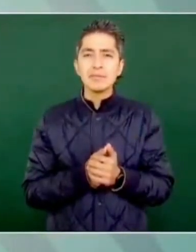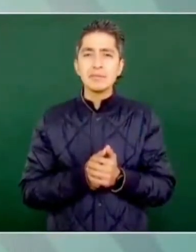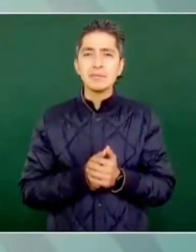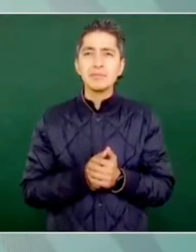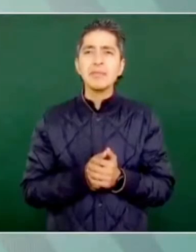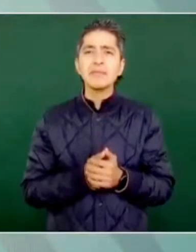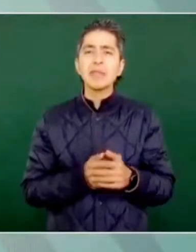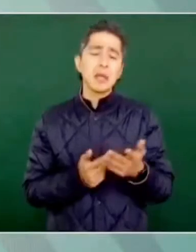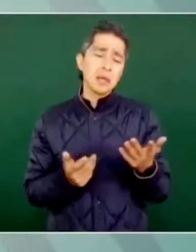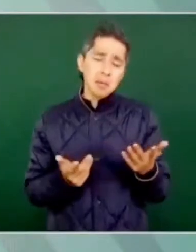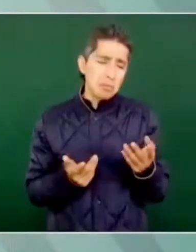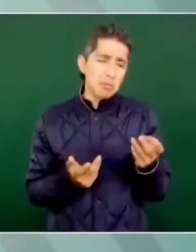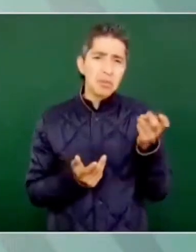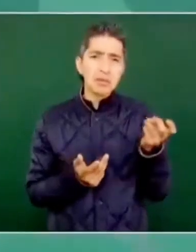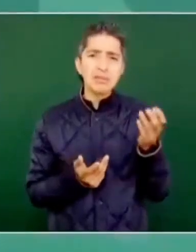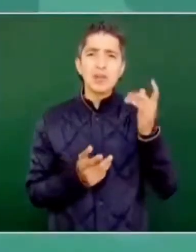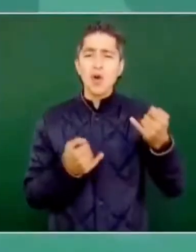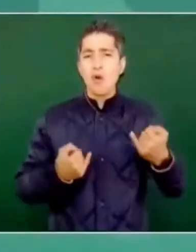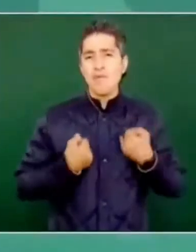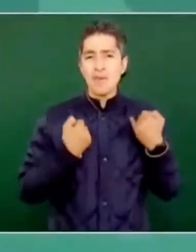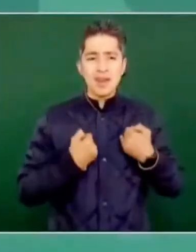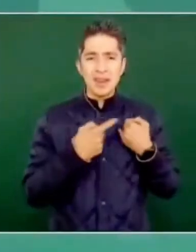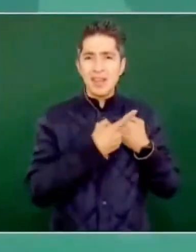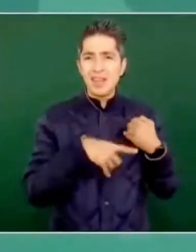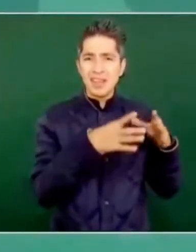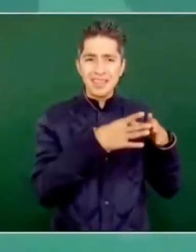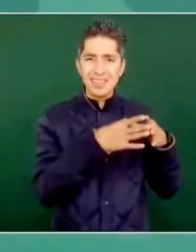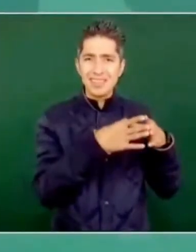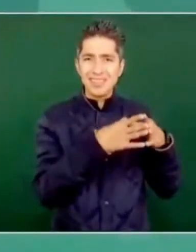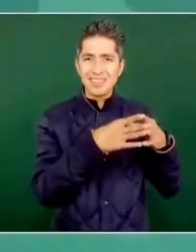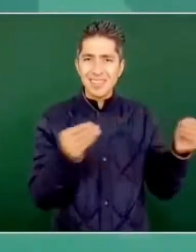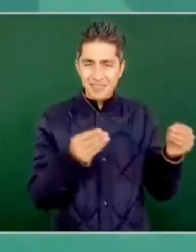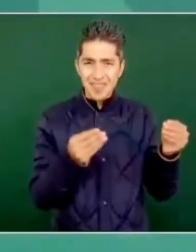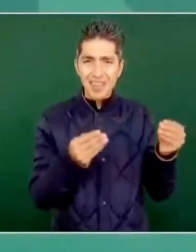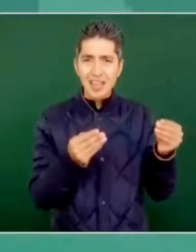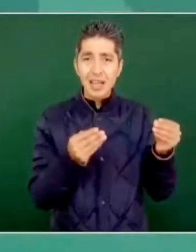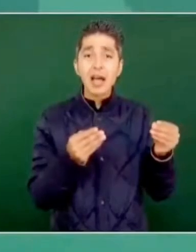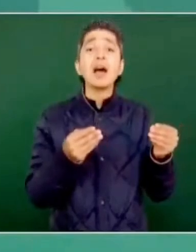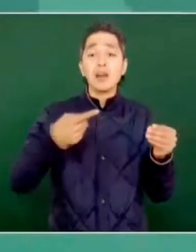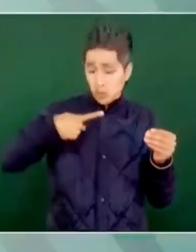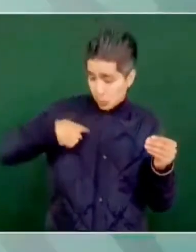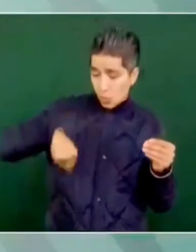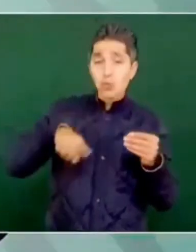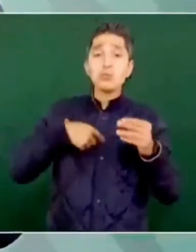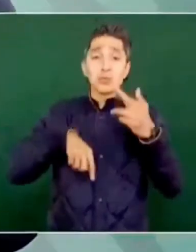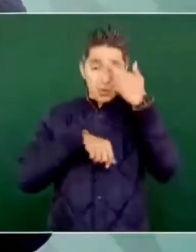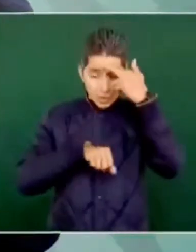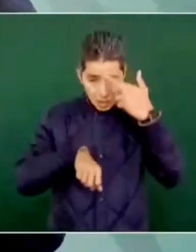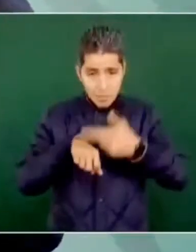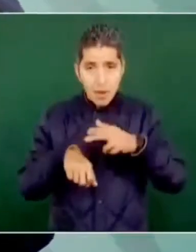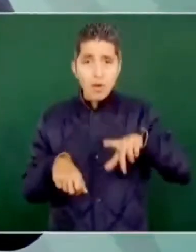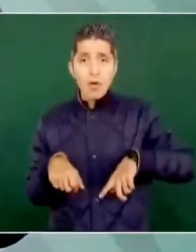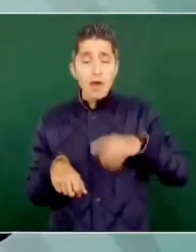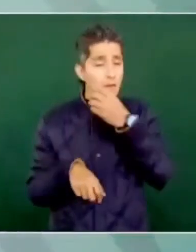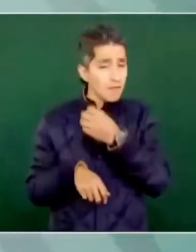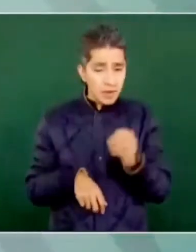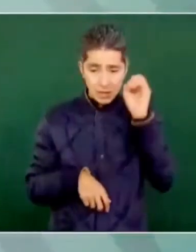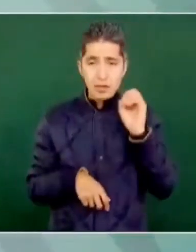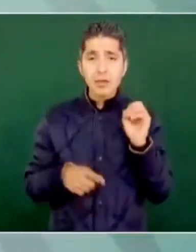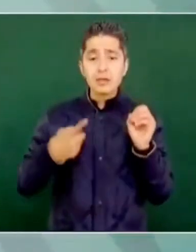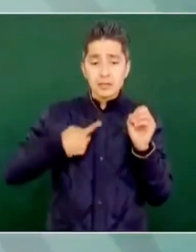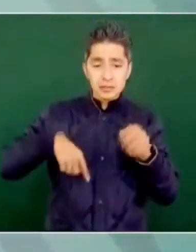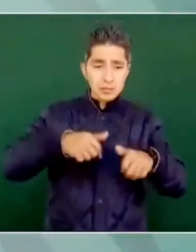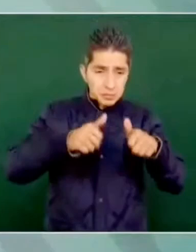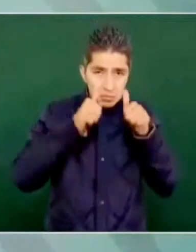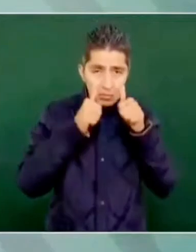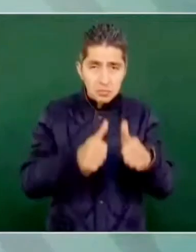lo de los muchachos desaparecidos que tenemos nosotros la responsabilidad, la obligación de